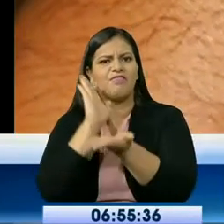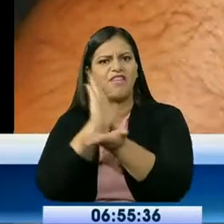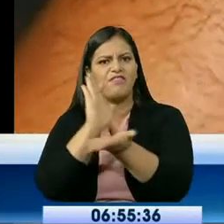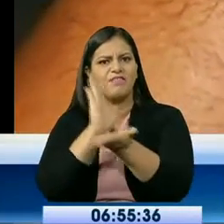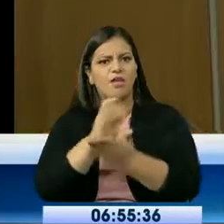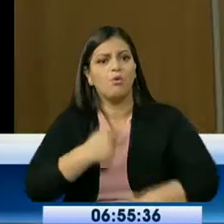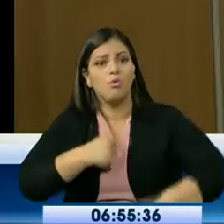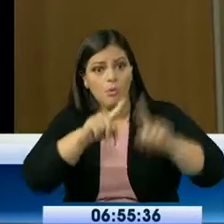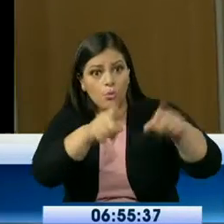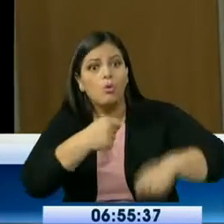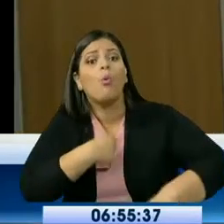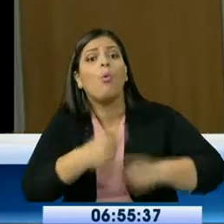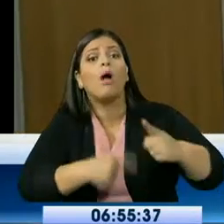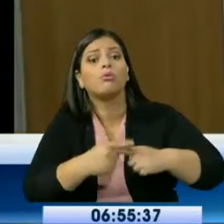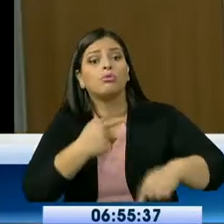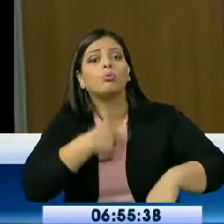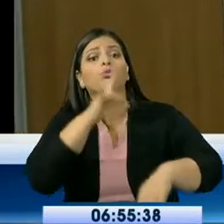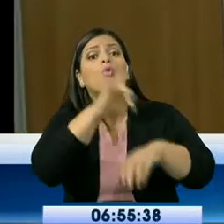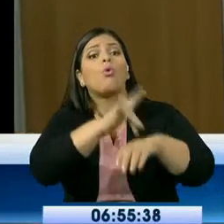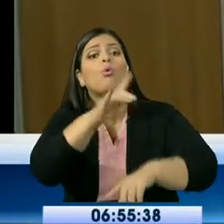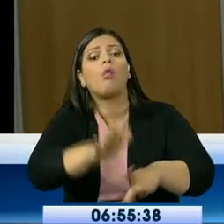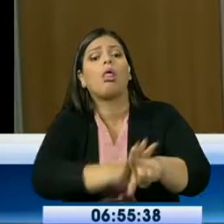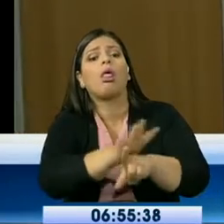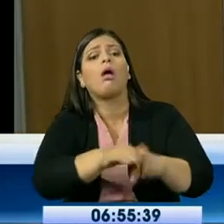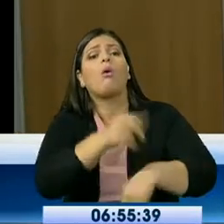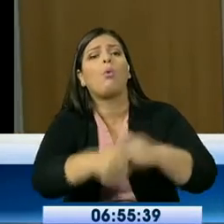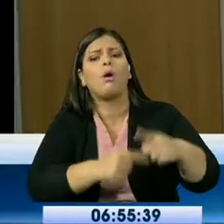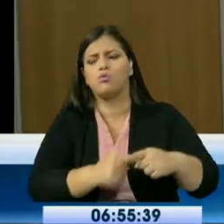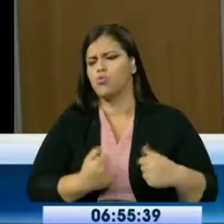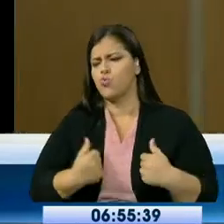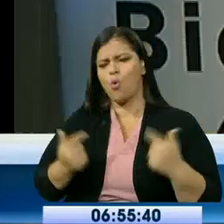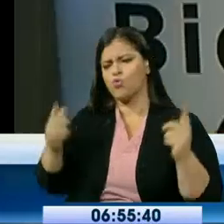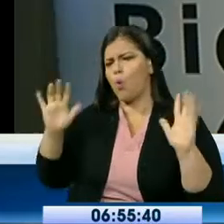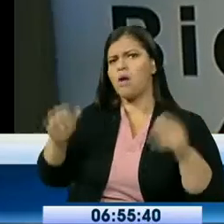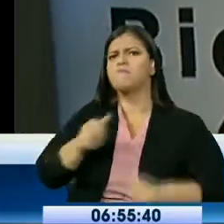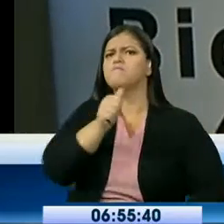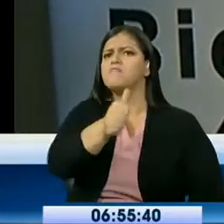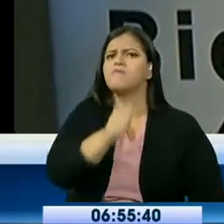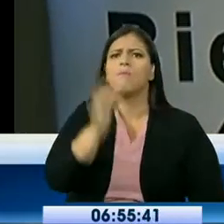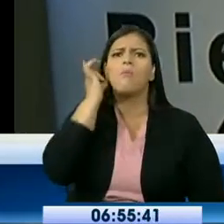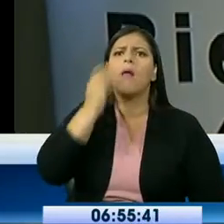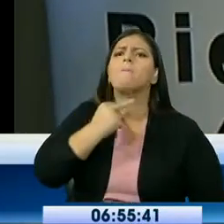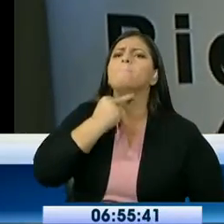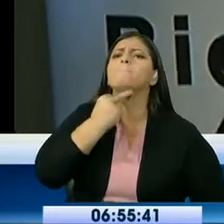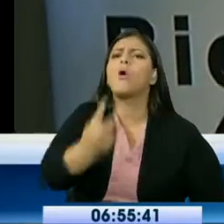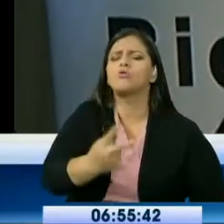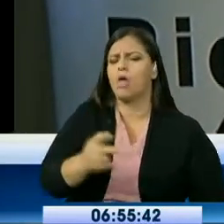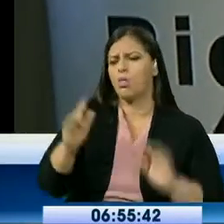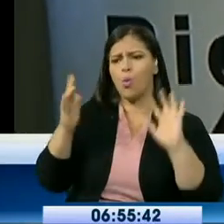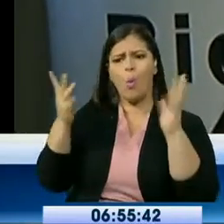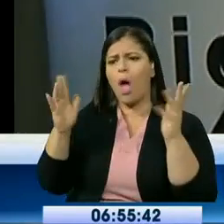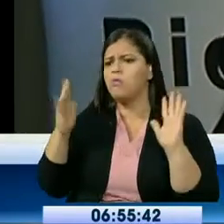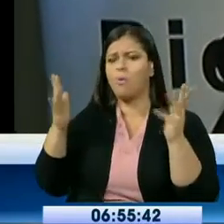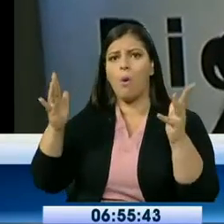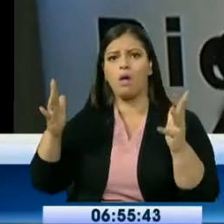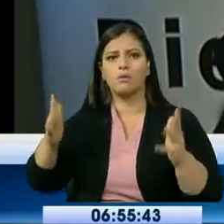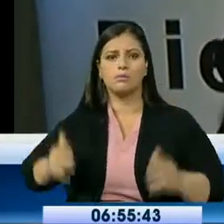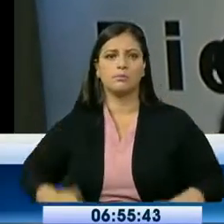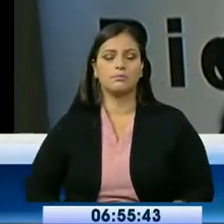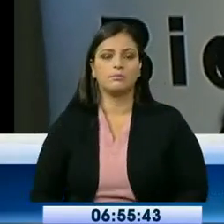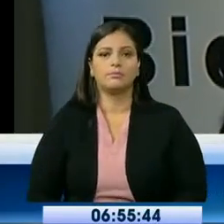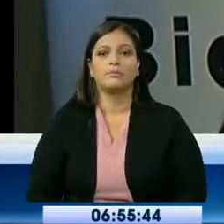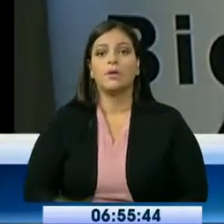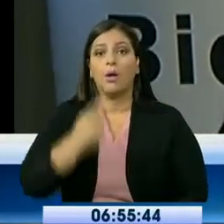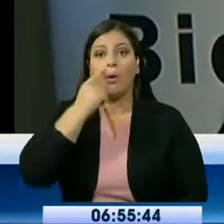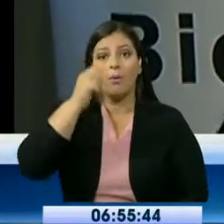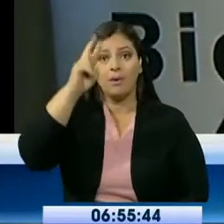no la toqué nunca. Y el señor habría tratado de evadir, o sea, de salir en precipitada carrera, pero fue